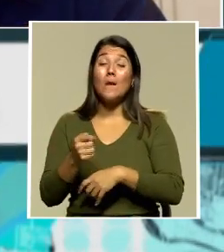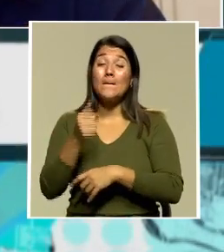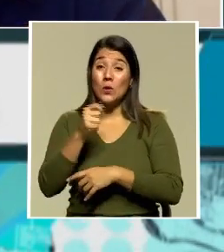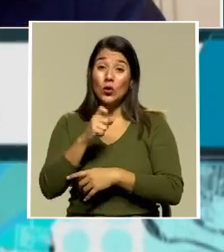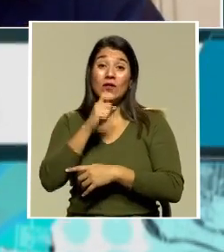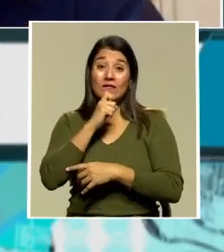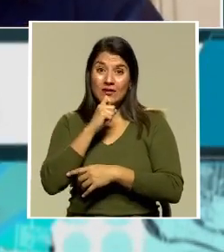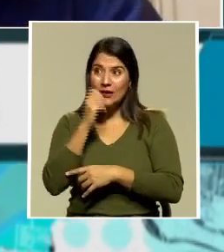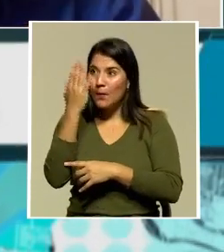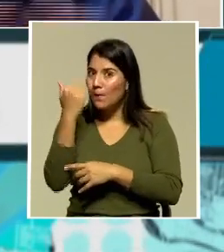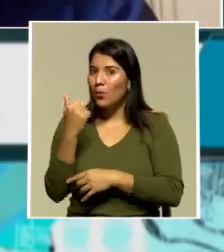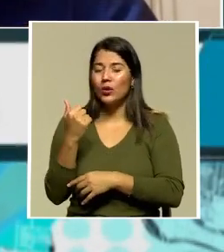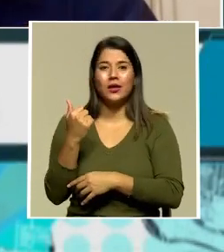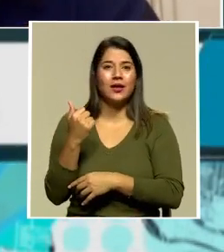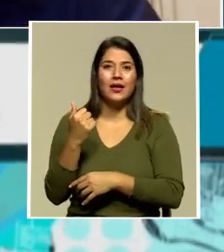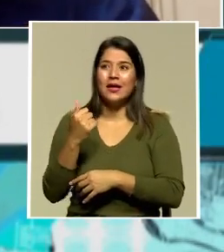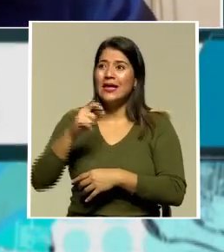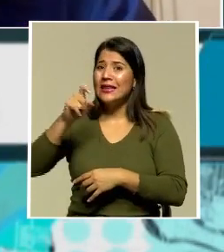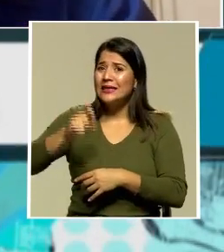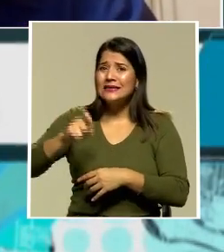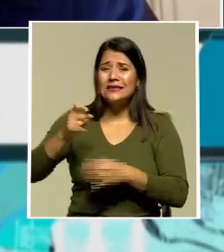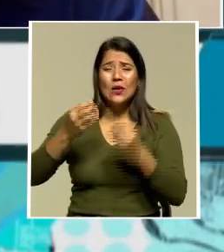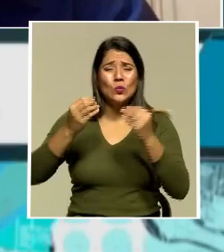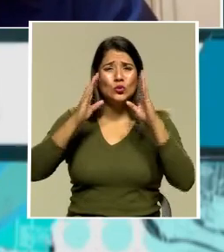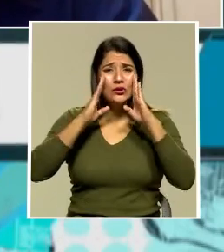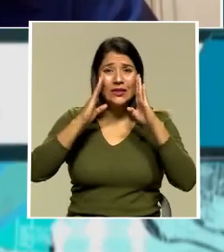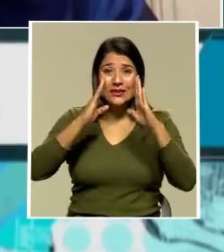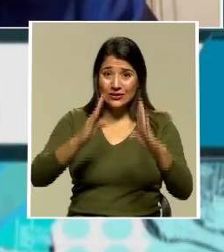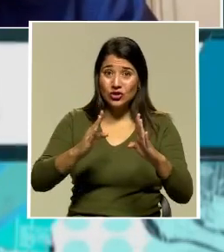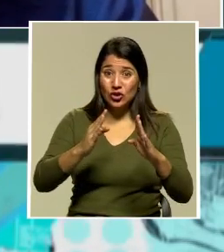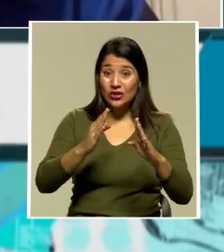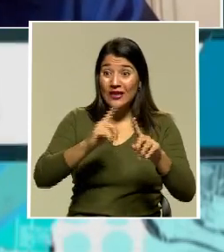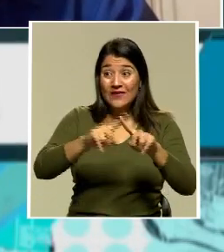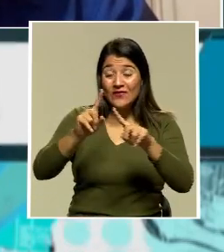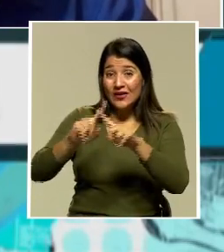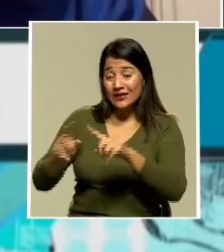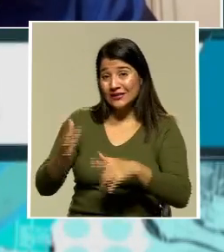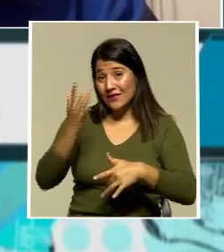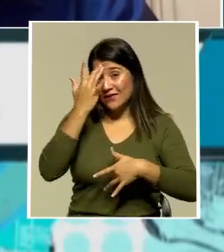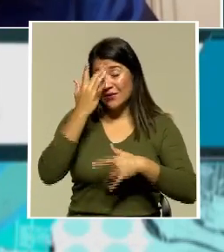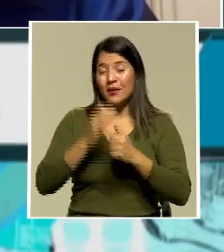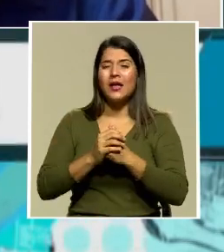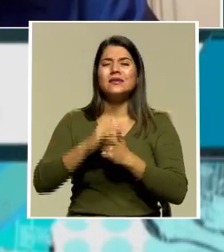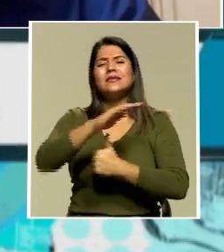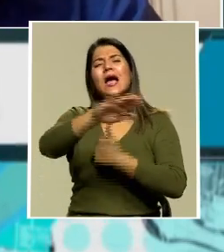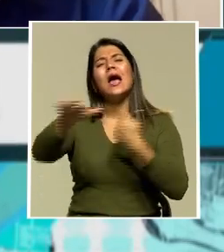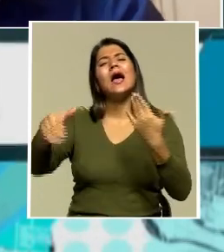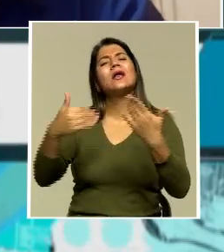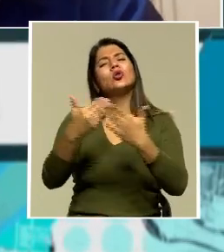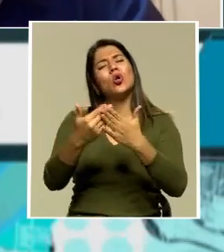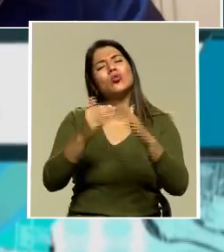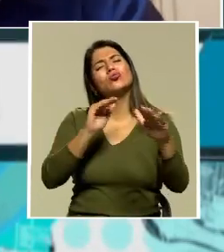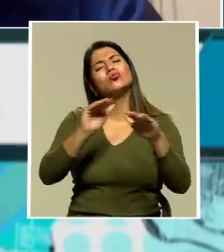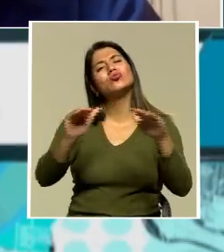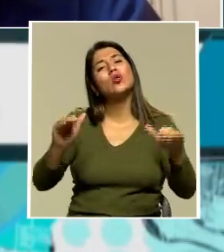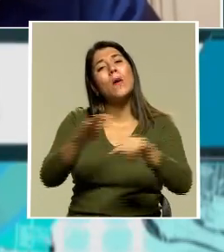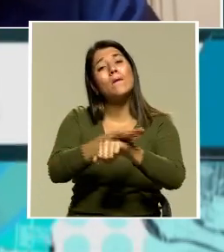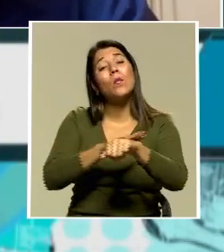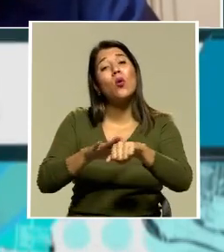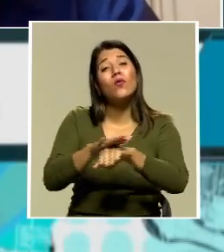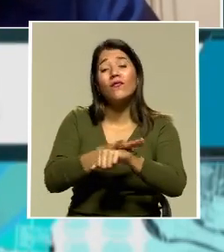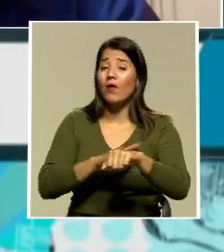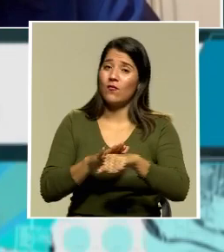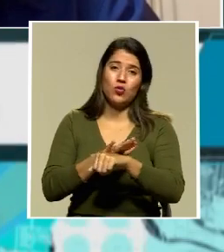dada la demanda tanto de lo respiratorio como de lo no respiratorio. A toda la gente que por favor nos ayude, no hay sistema de salud